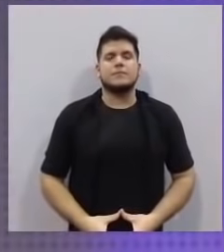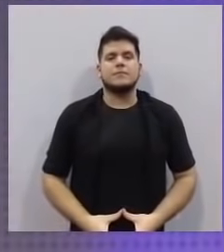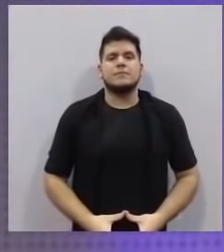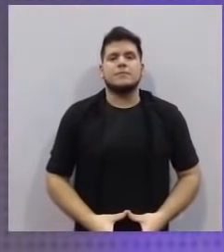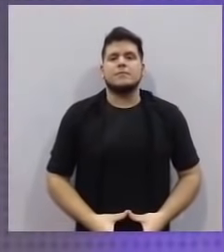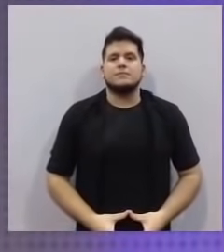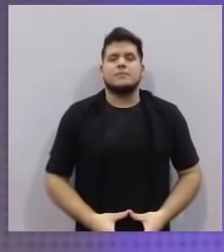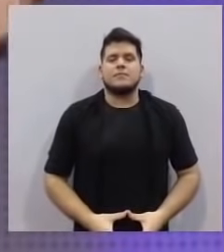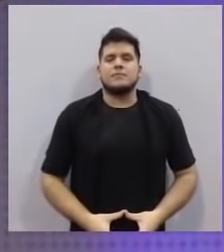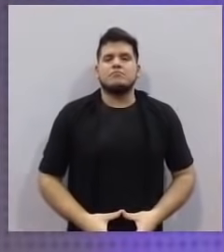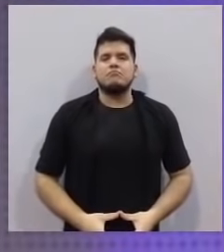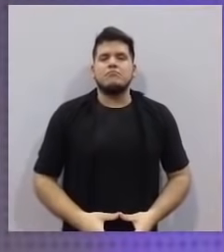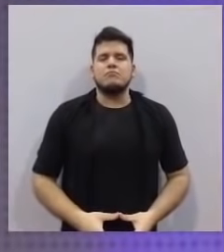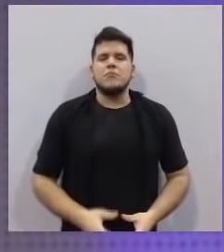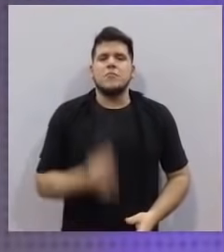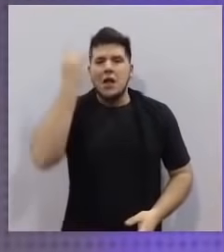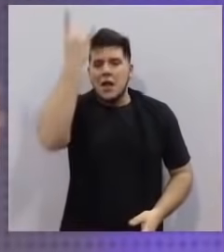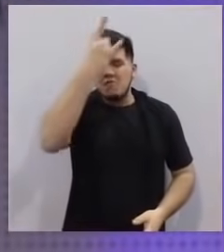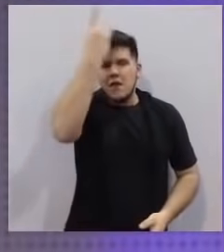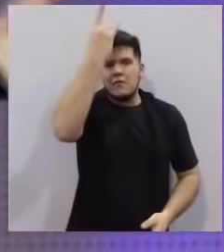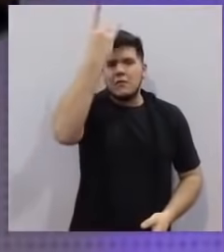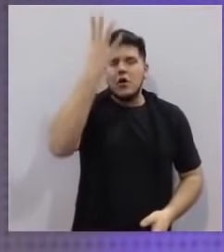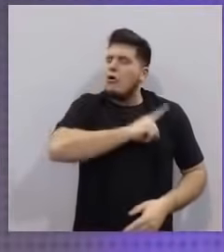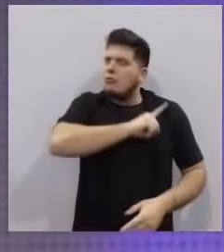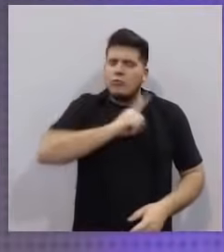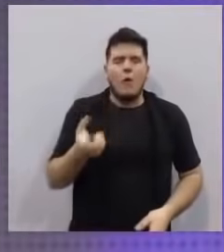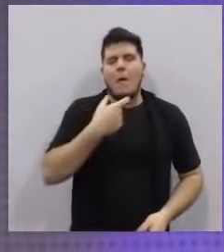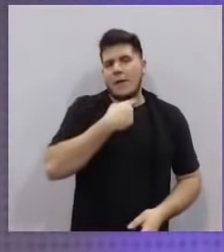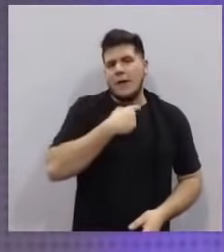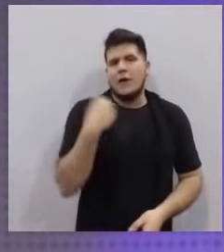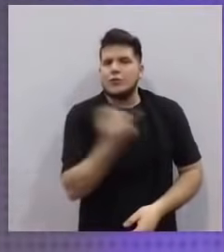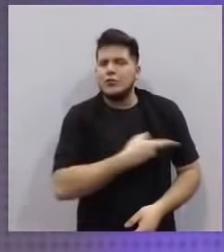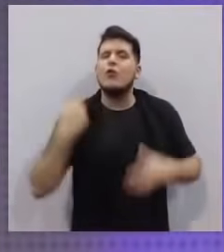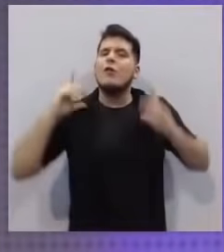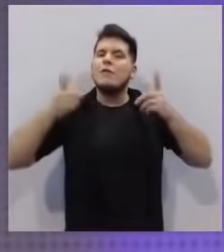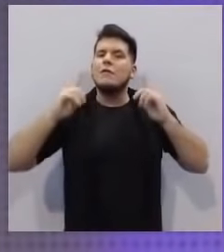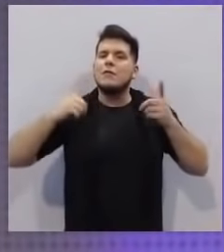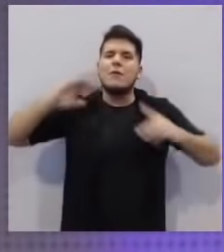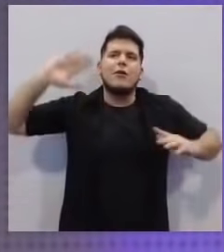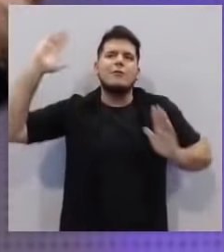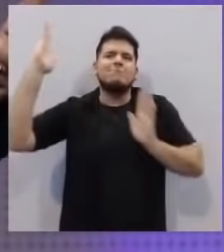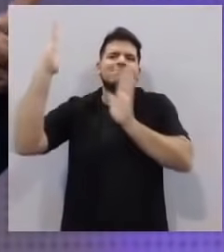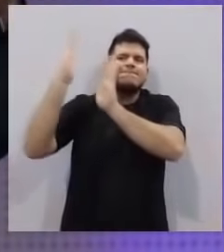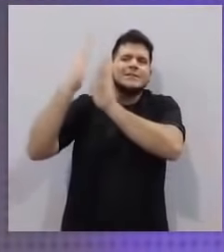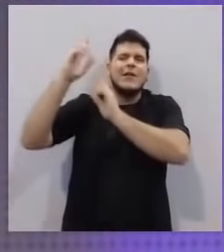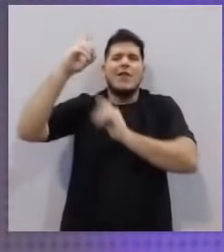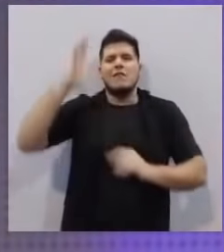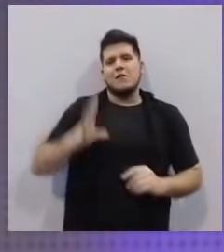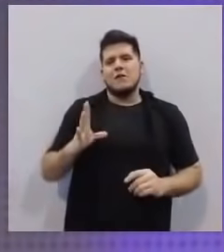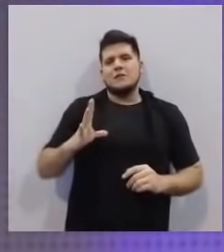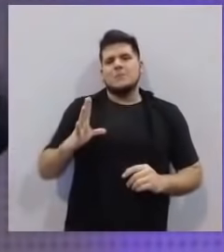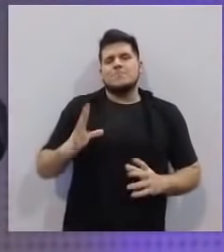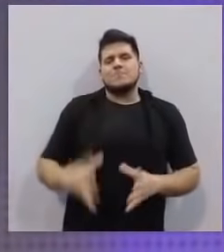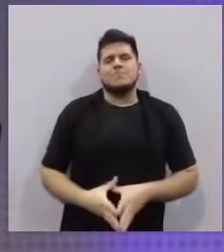y no disfrutar la presencia de dios los cabritos de dios la gloria del señor que